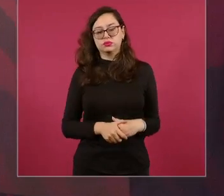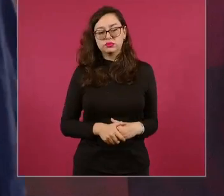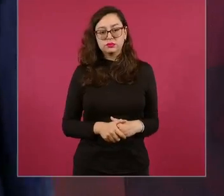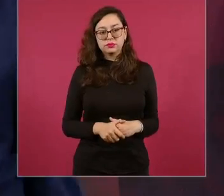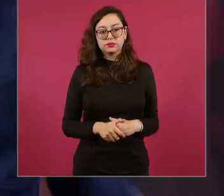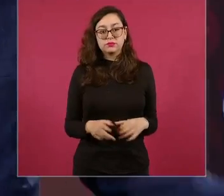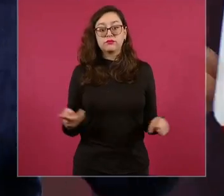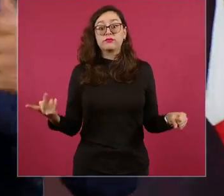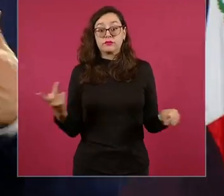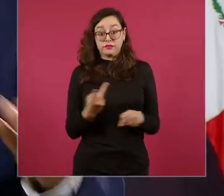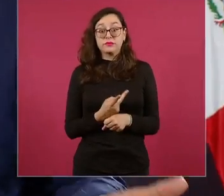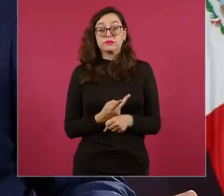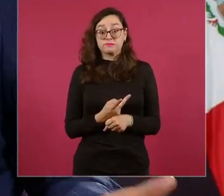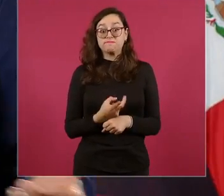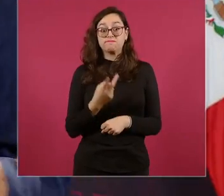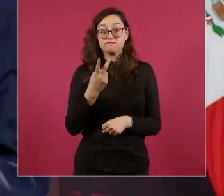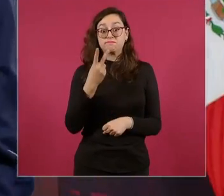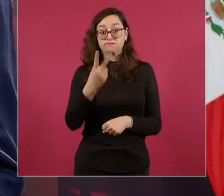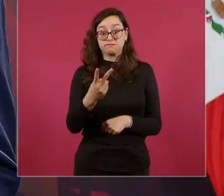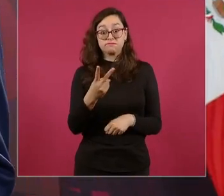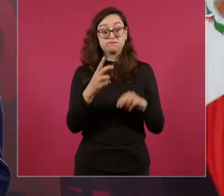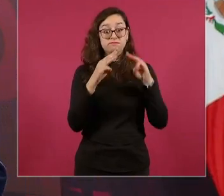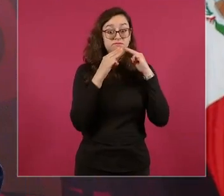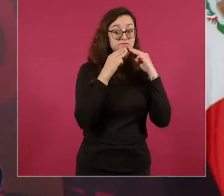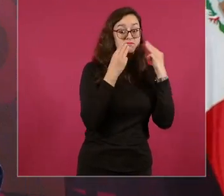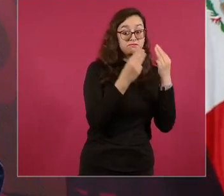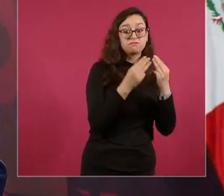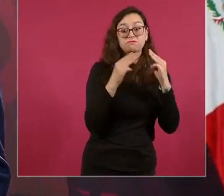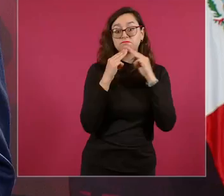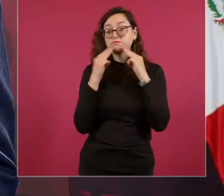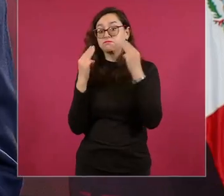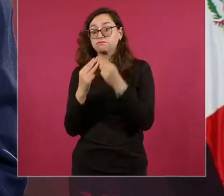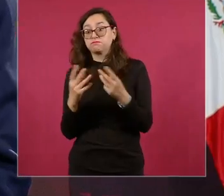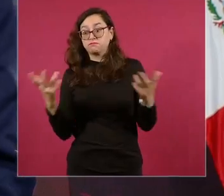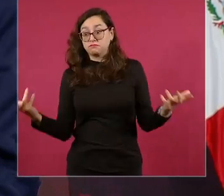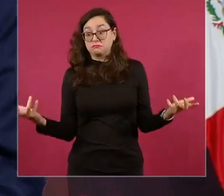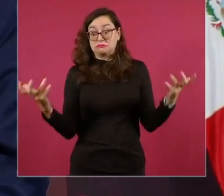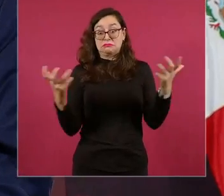que se enfrentaron este